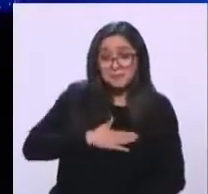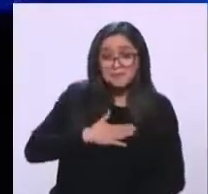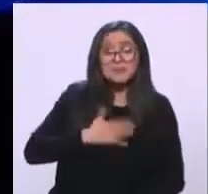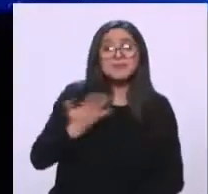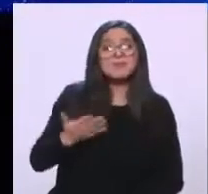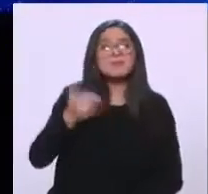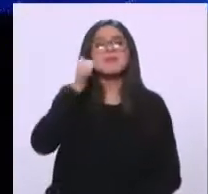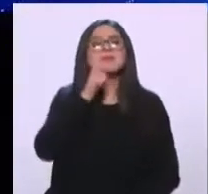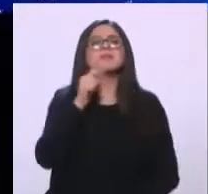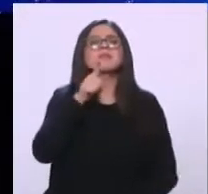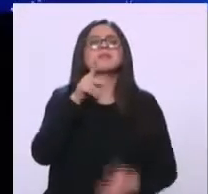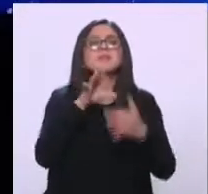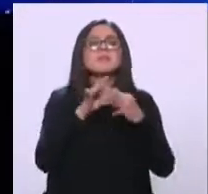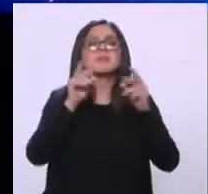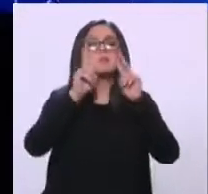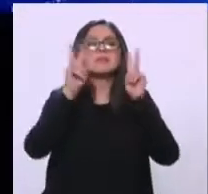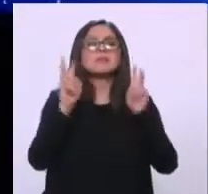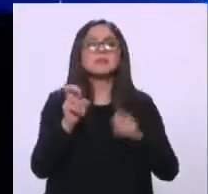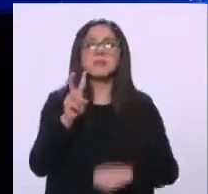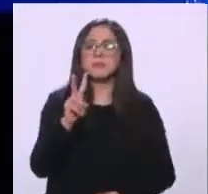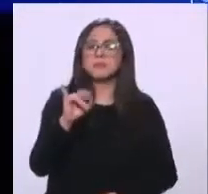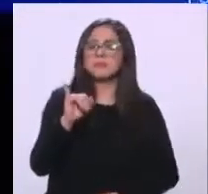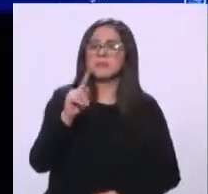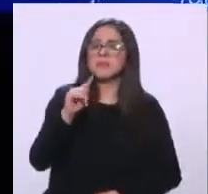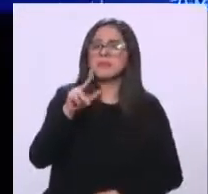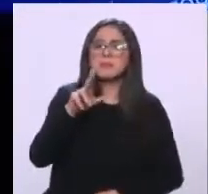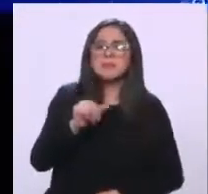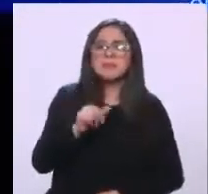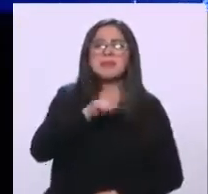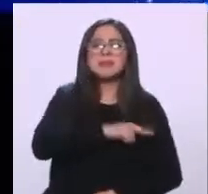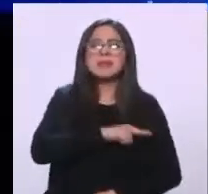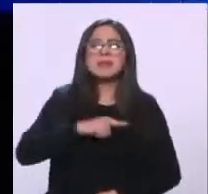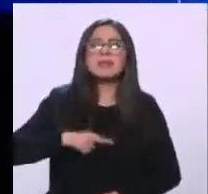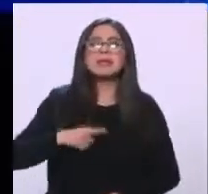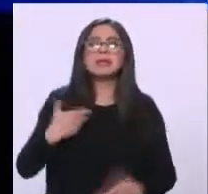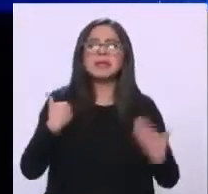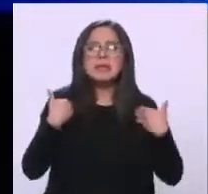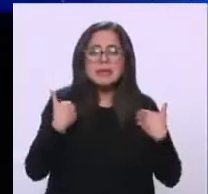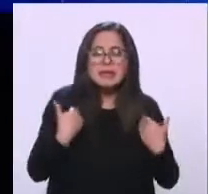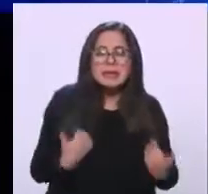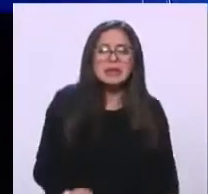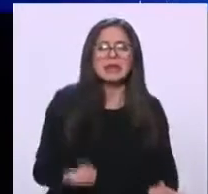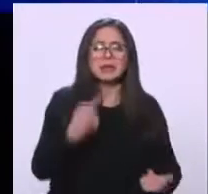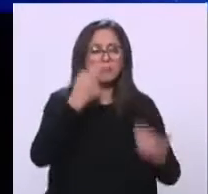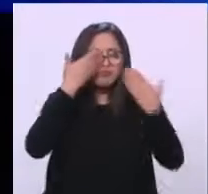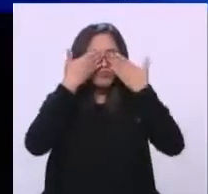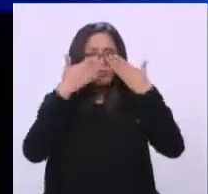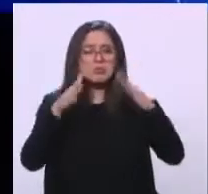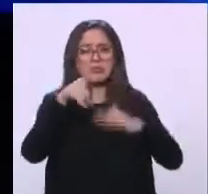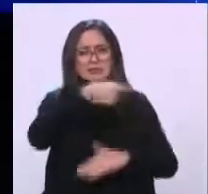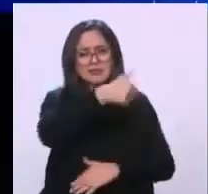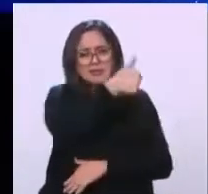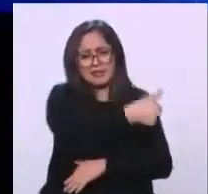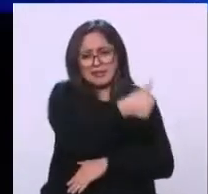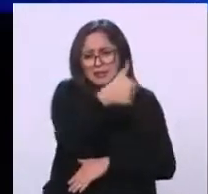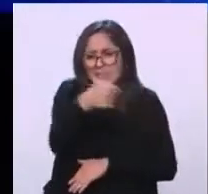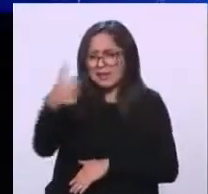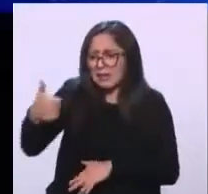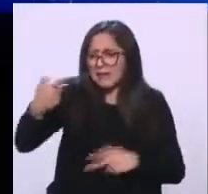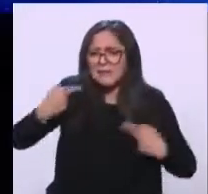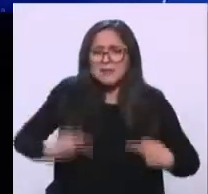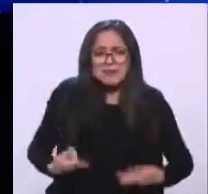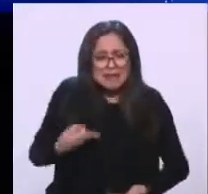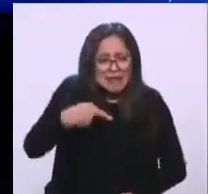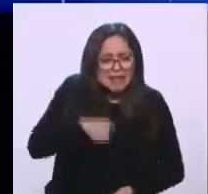siempre de víctimas implica tener mucha sensibilidad y mucho tacto y mucha apertura para entender pues el dolor enorme que cargan y todo esto.